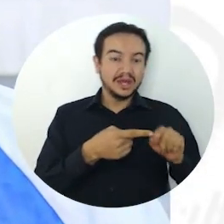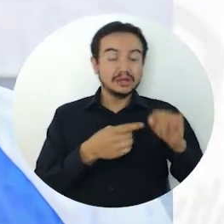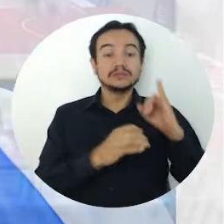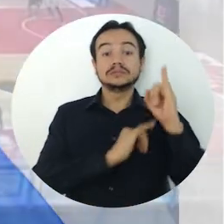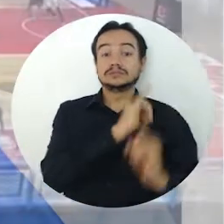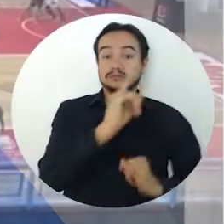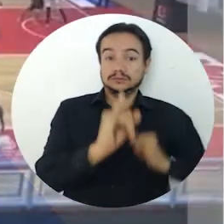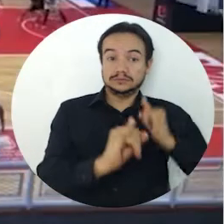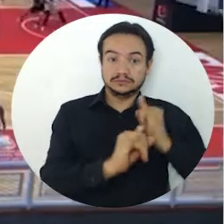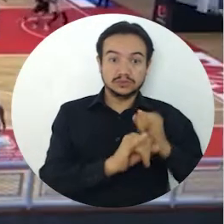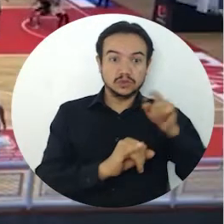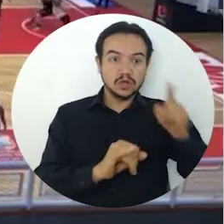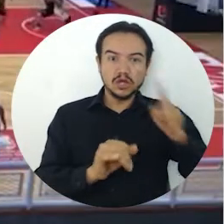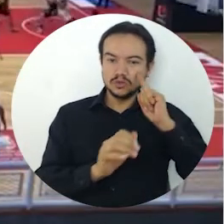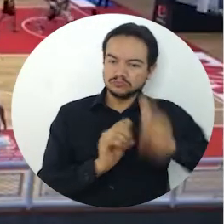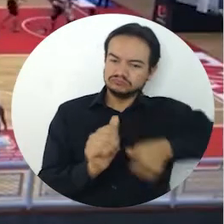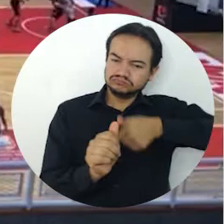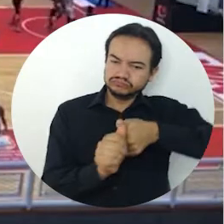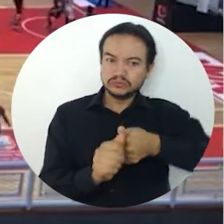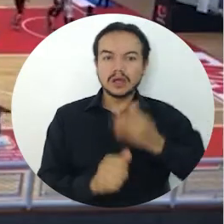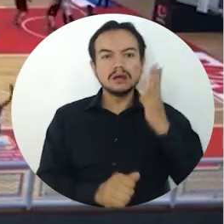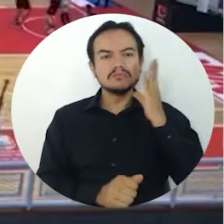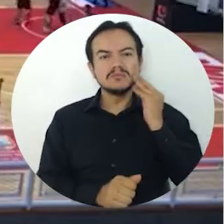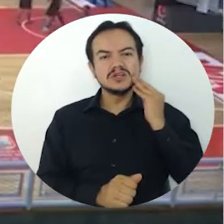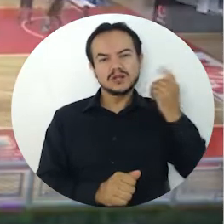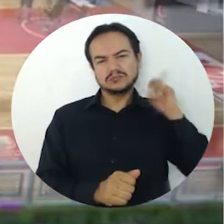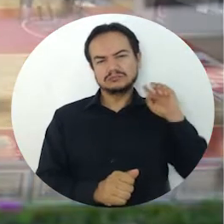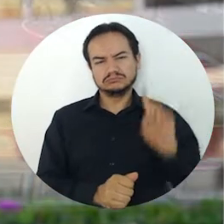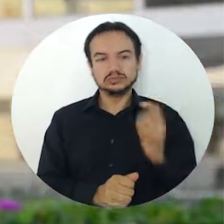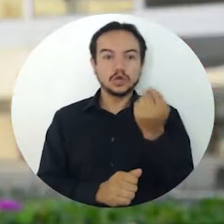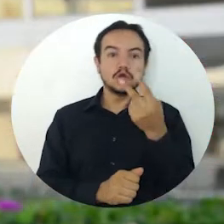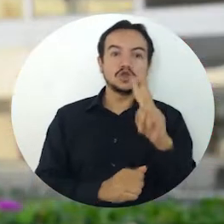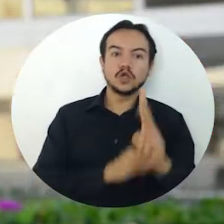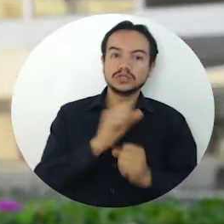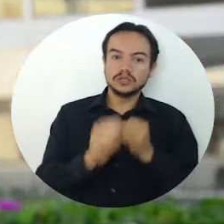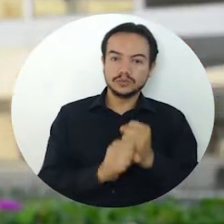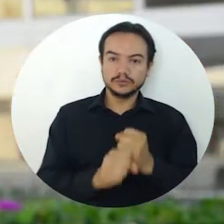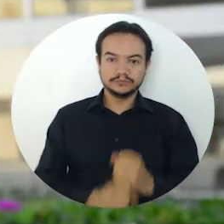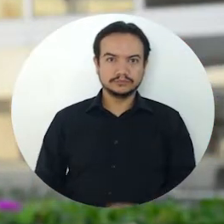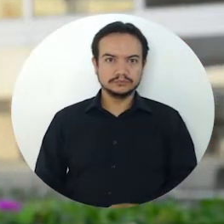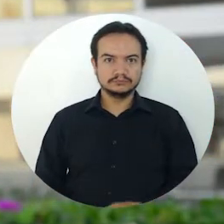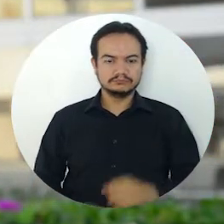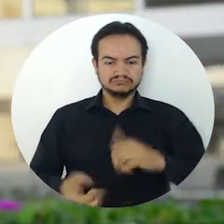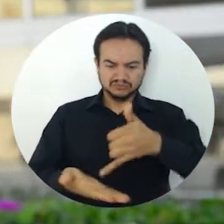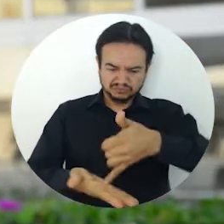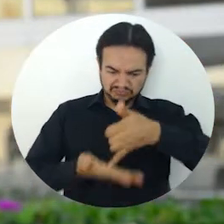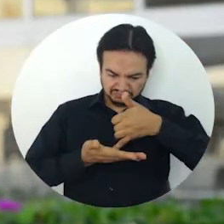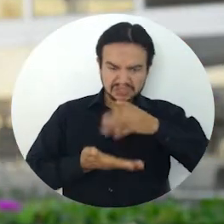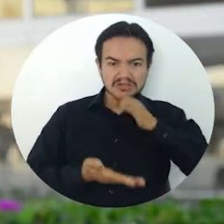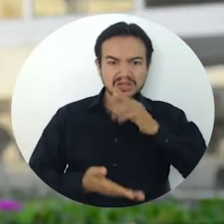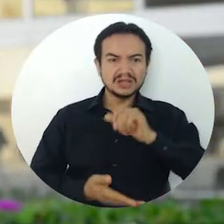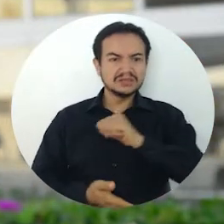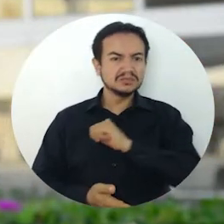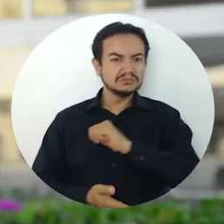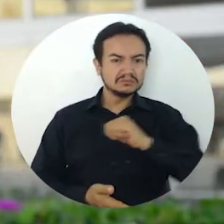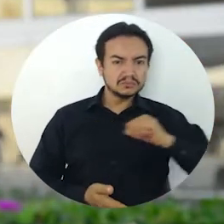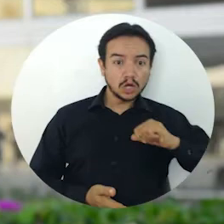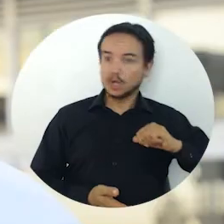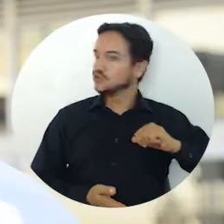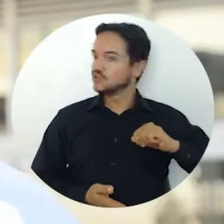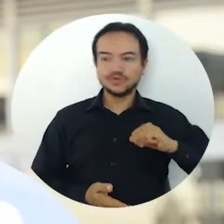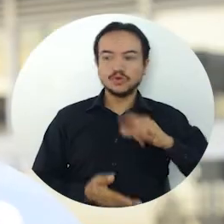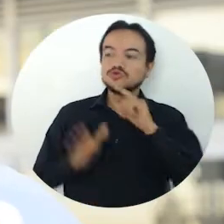por la FIBA, con más de 12 años de experiencia en este campo. Esto no es un logro personal, esto es un logro institucional, es lo más